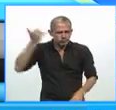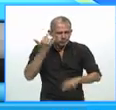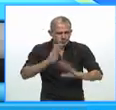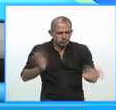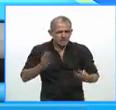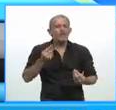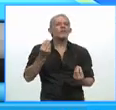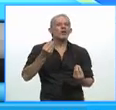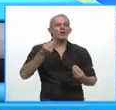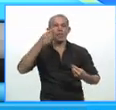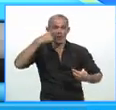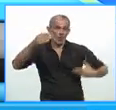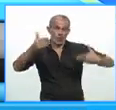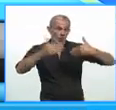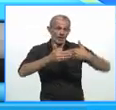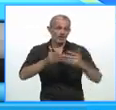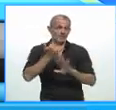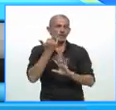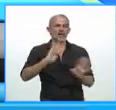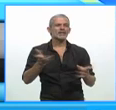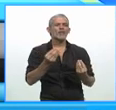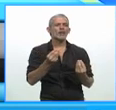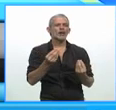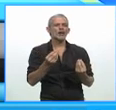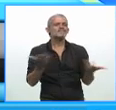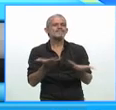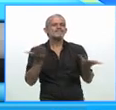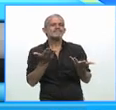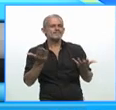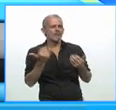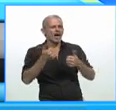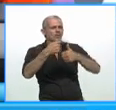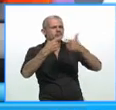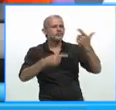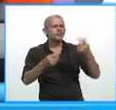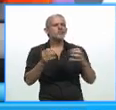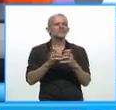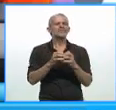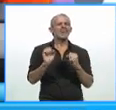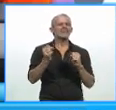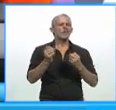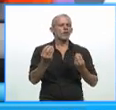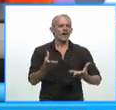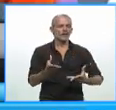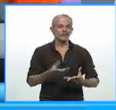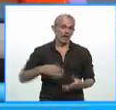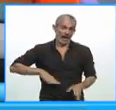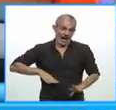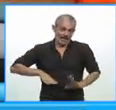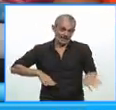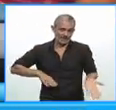el último? ¿Por que cambias de categoría? Hay un montón de cuestiones. No, por las